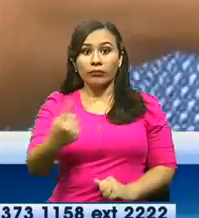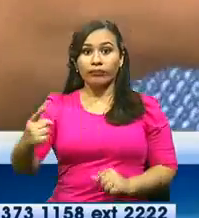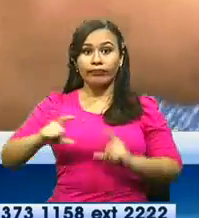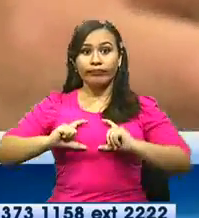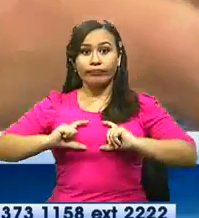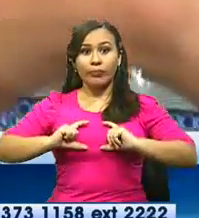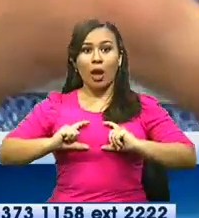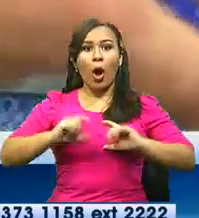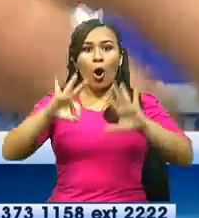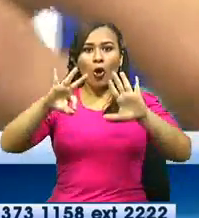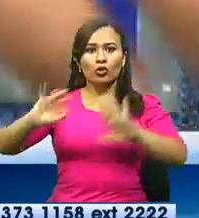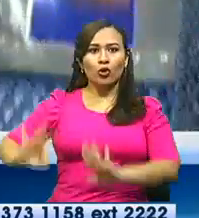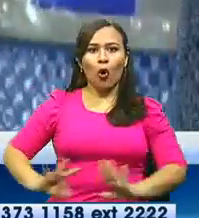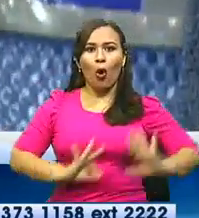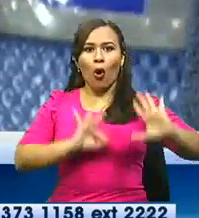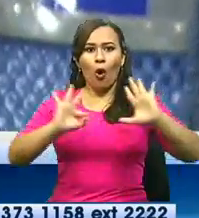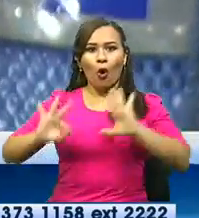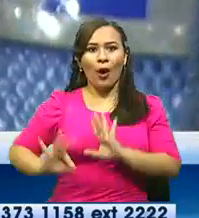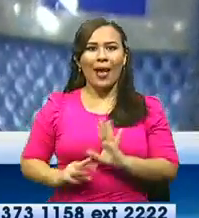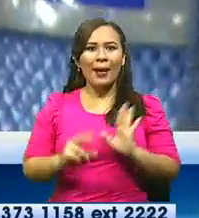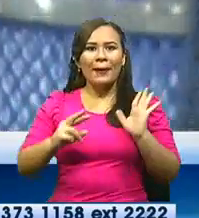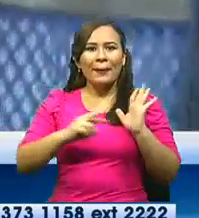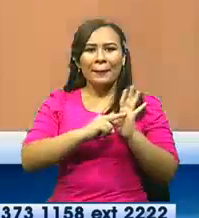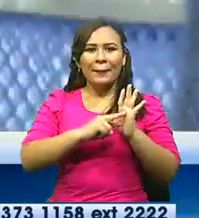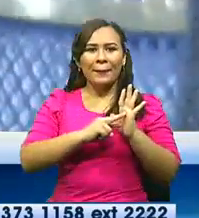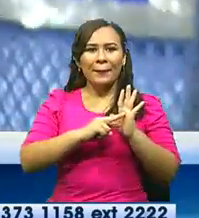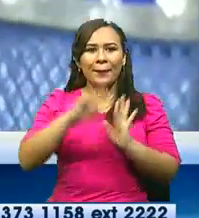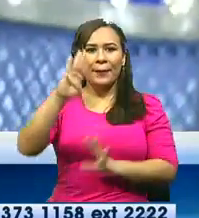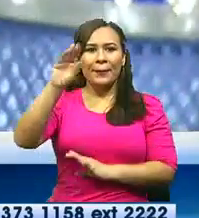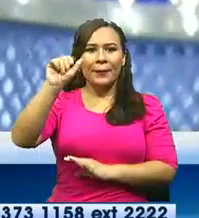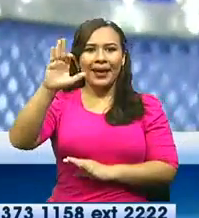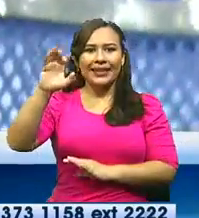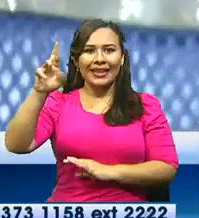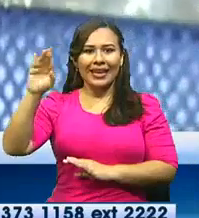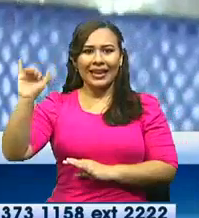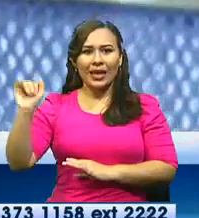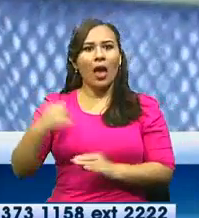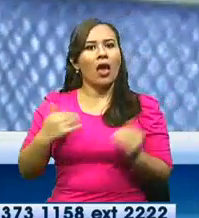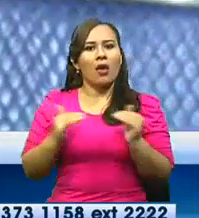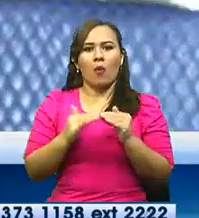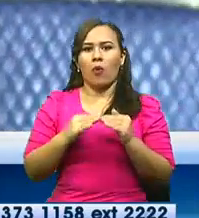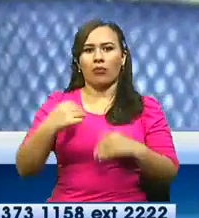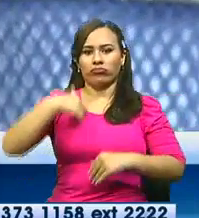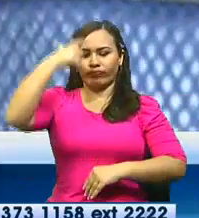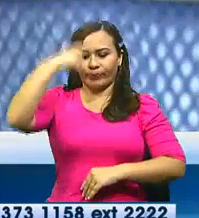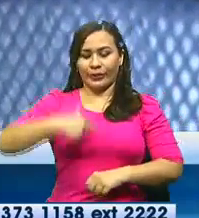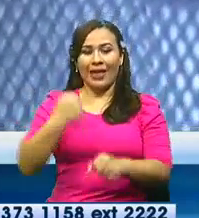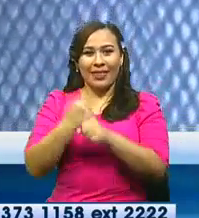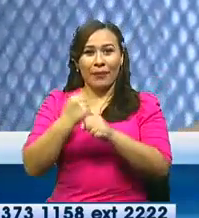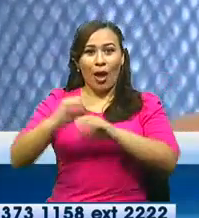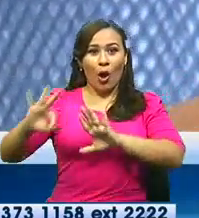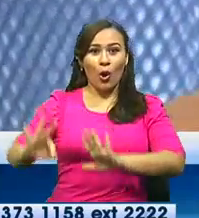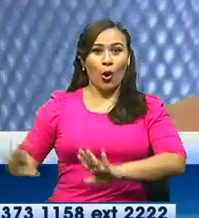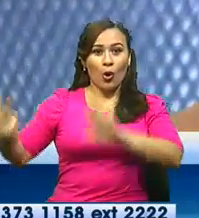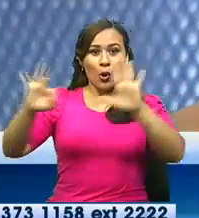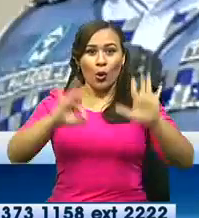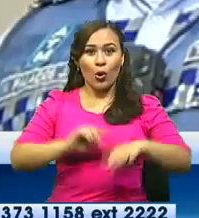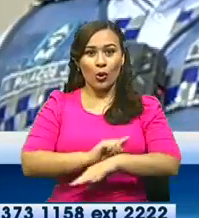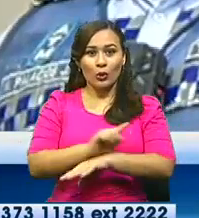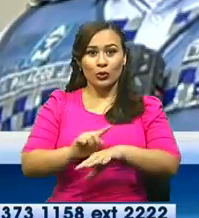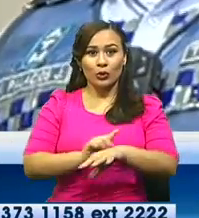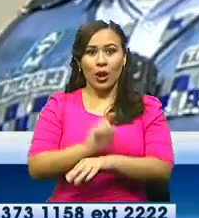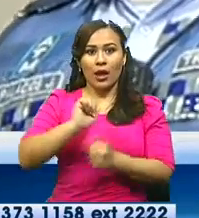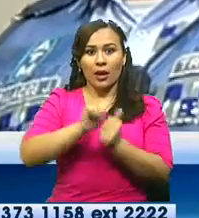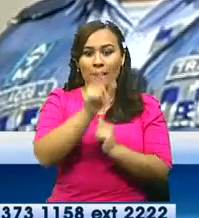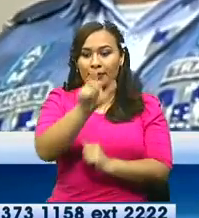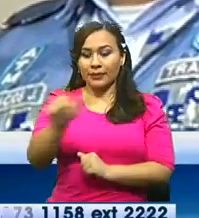tiene 8 horas de duración de batería, es decir, la jornada completa de cada agente civil de tránsito. Habrá